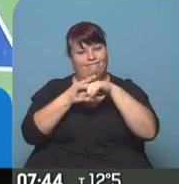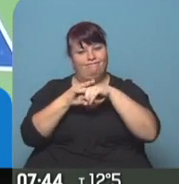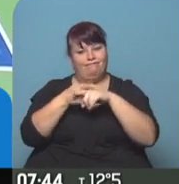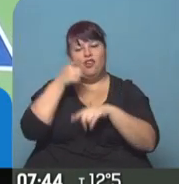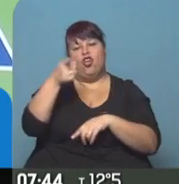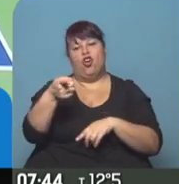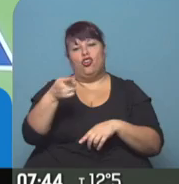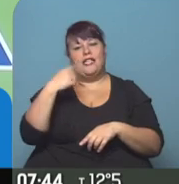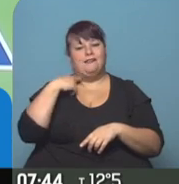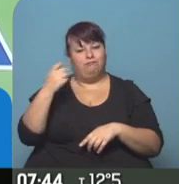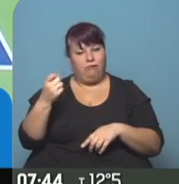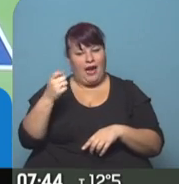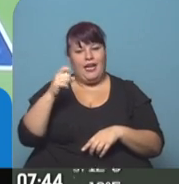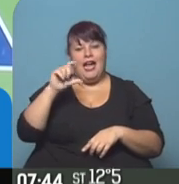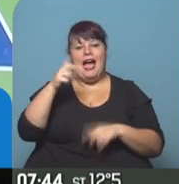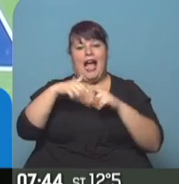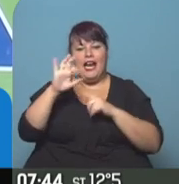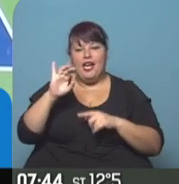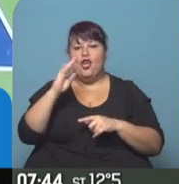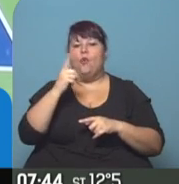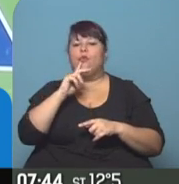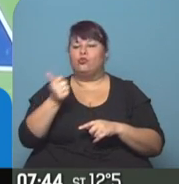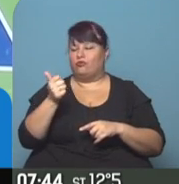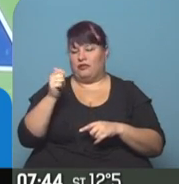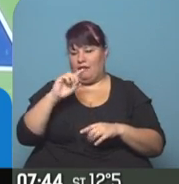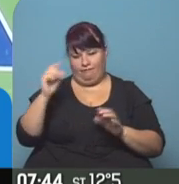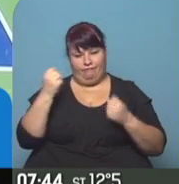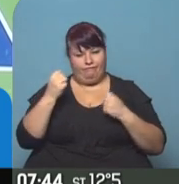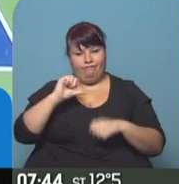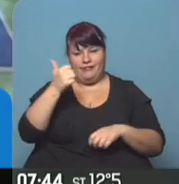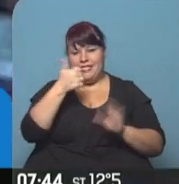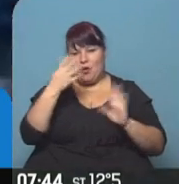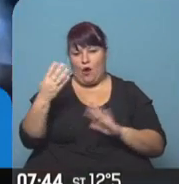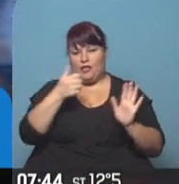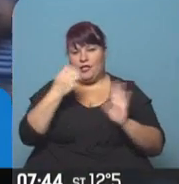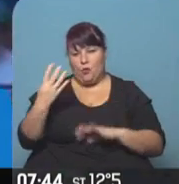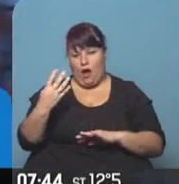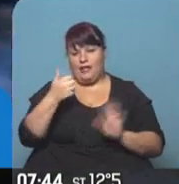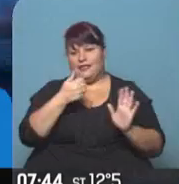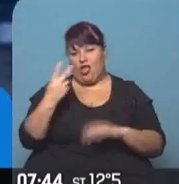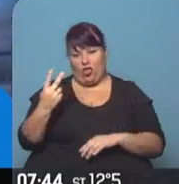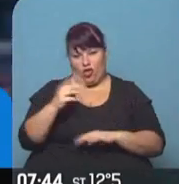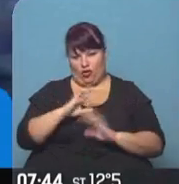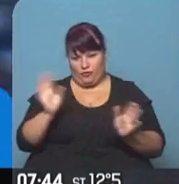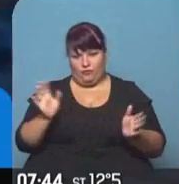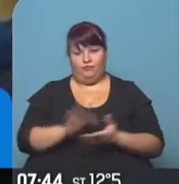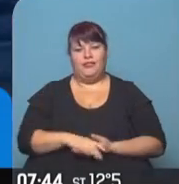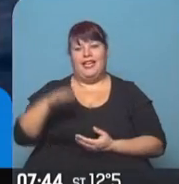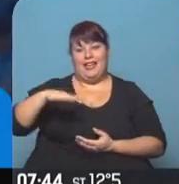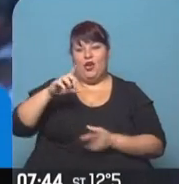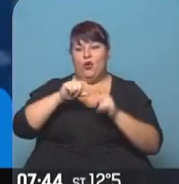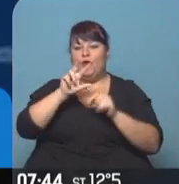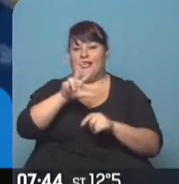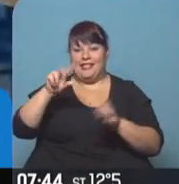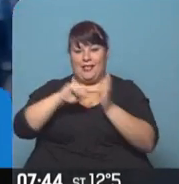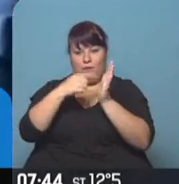ascendente español Pablo Carreño Busta. Contundente el 6-4, 6-4, 6-2, el peque número